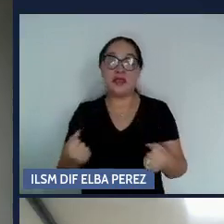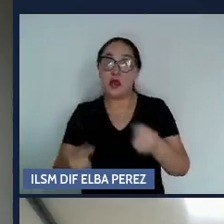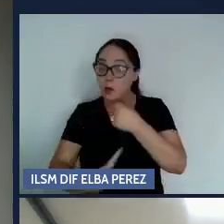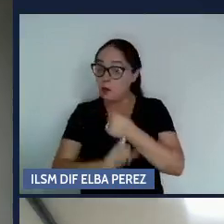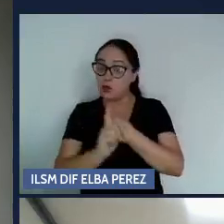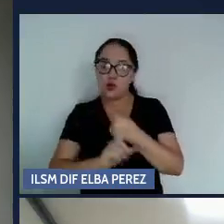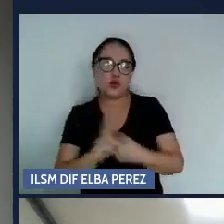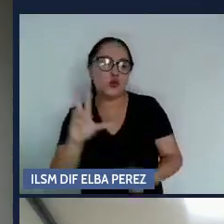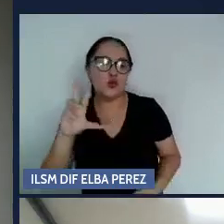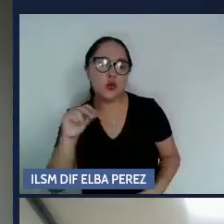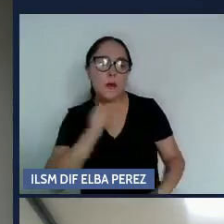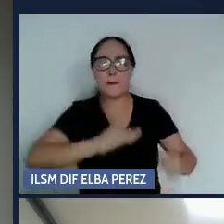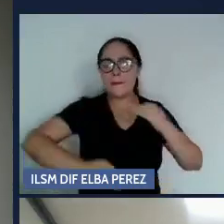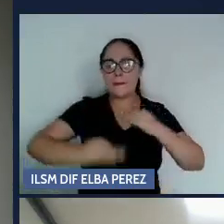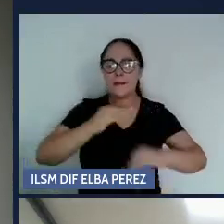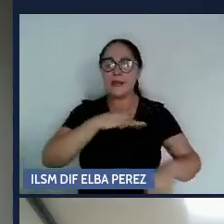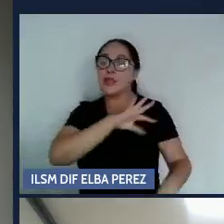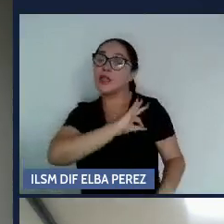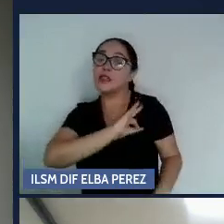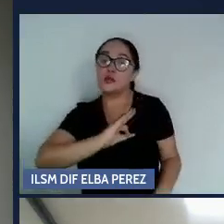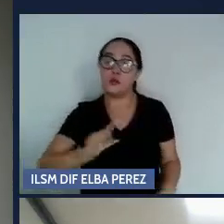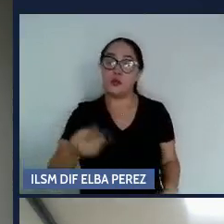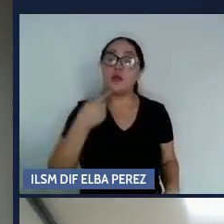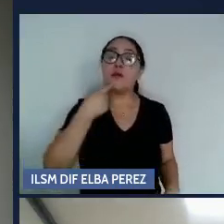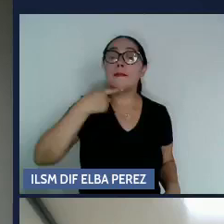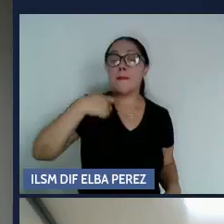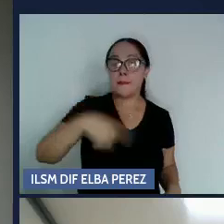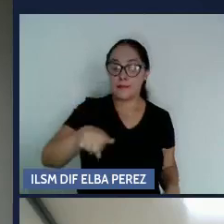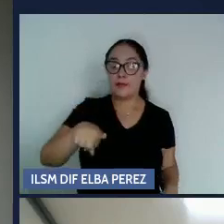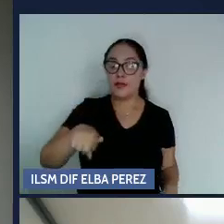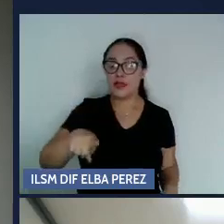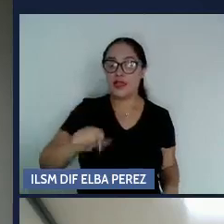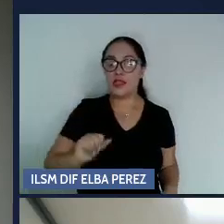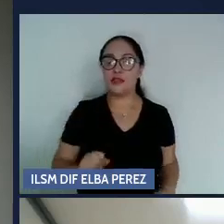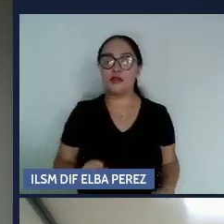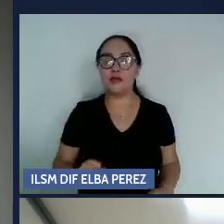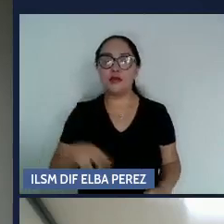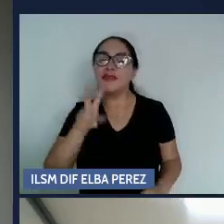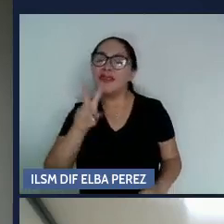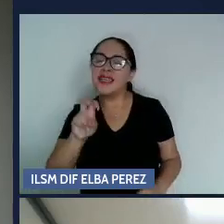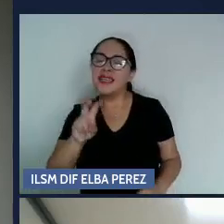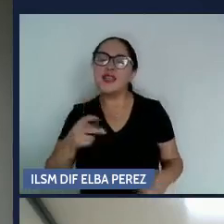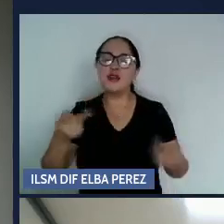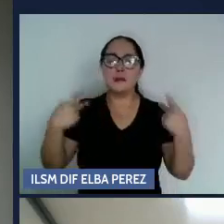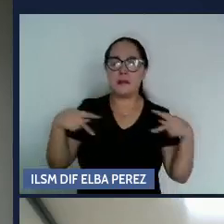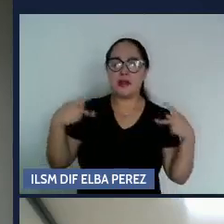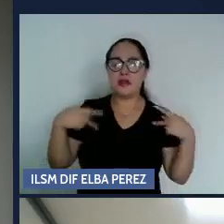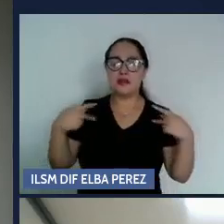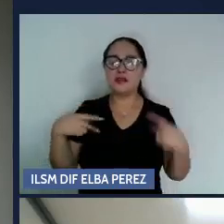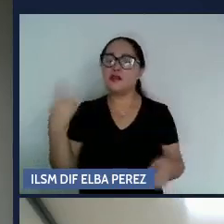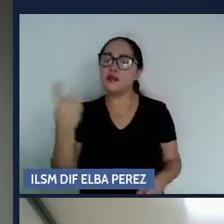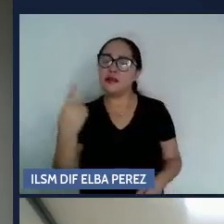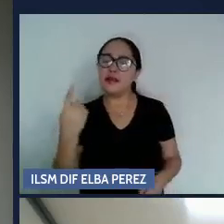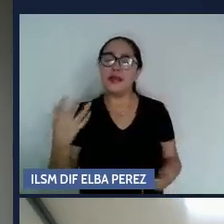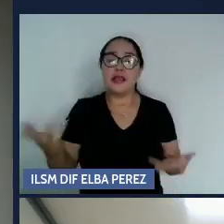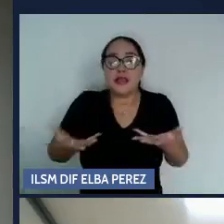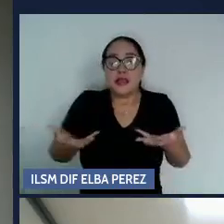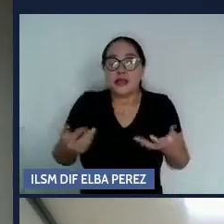de decirles que aquella persona que cometa este tipo de delitos podrá enfrentar en